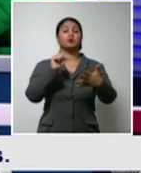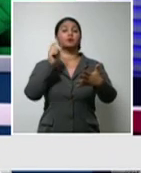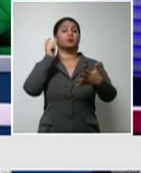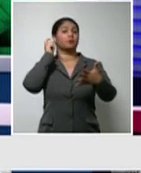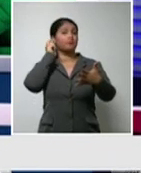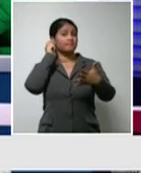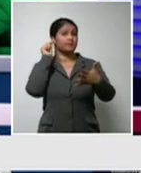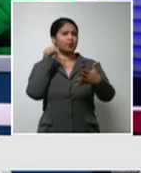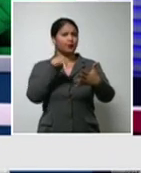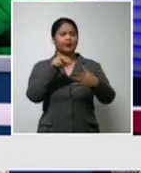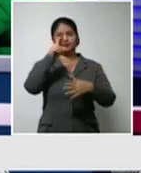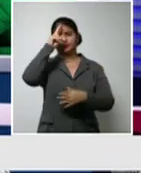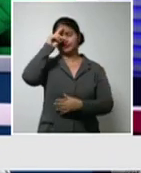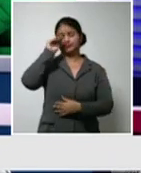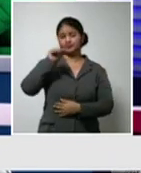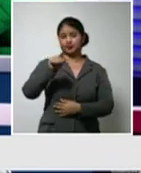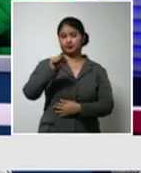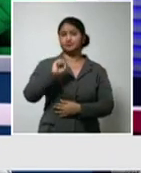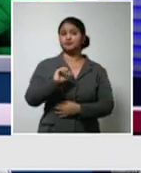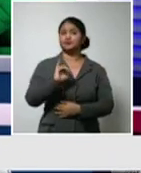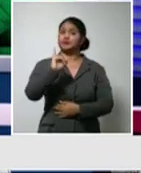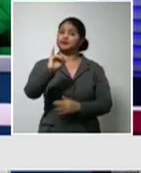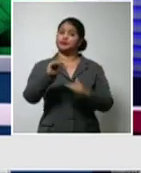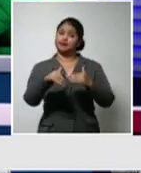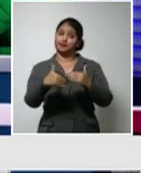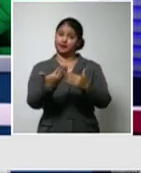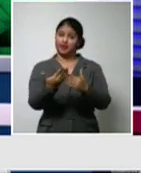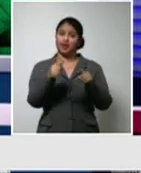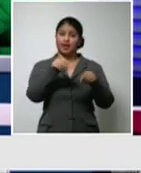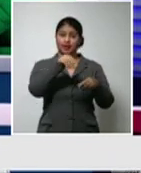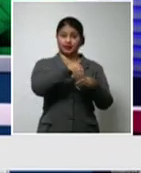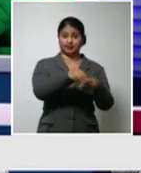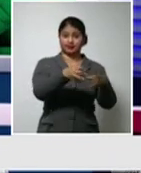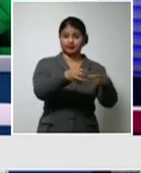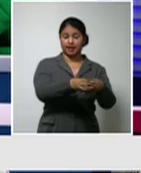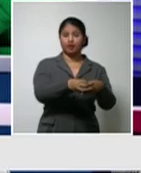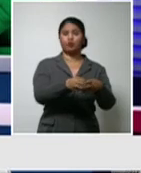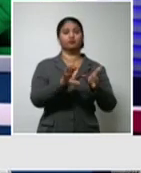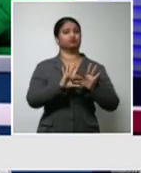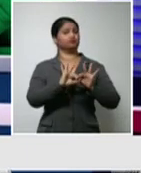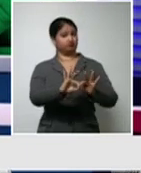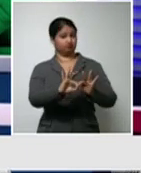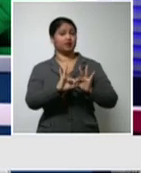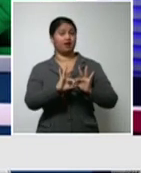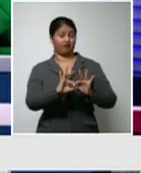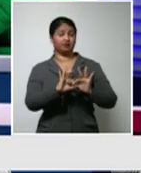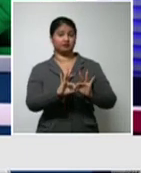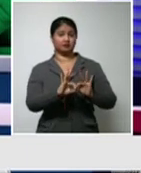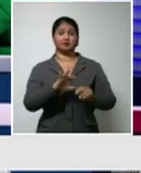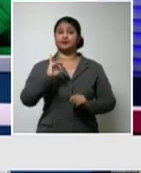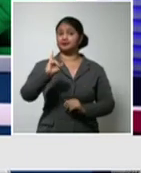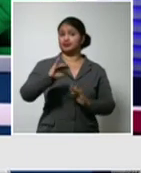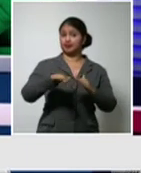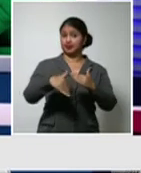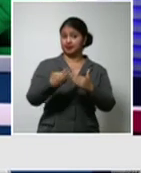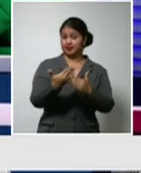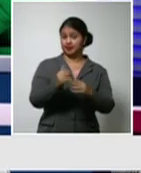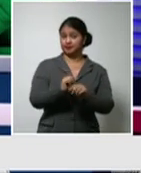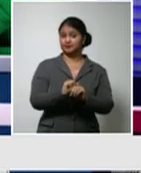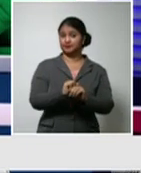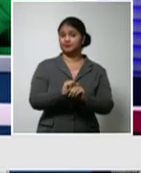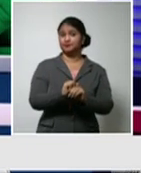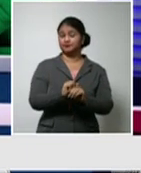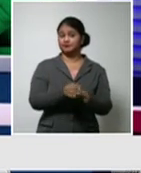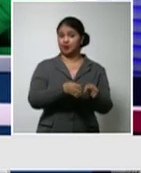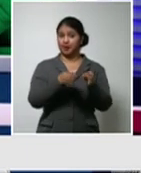estuvo ingresada 6 días, parte de ellos en terapia intensiva. El 11 de febrero,